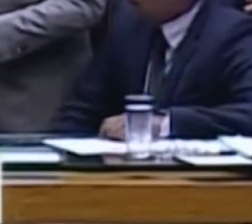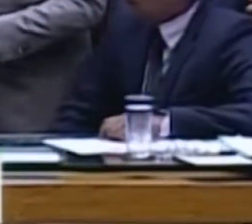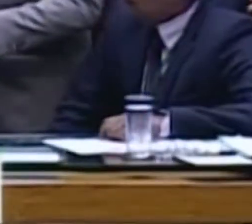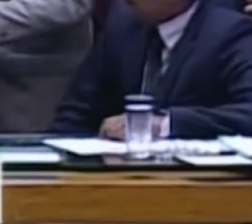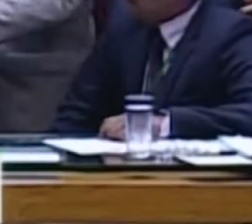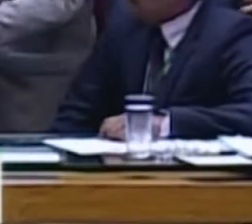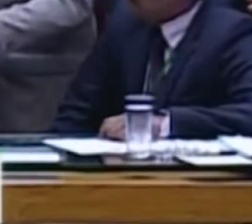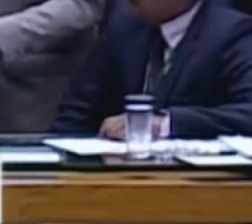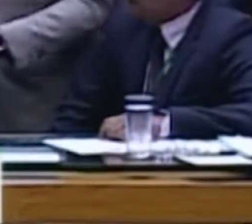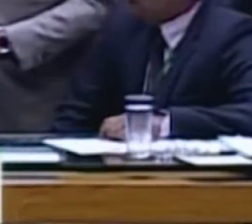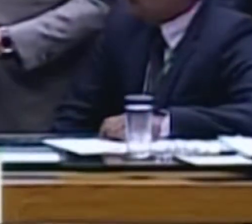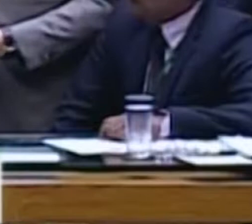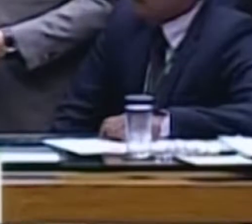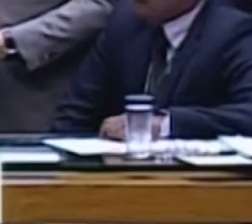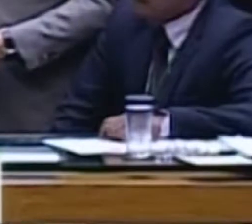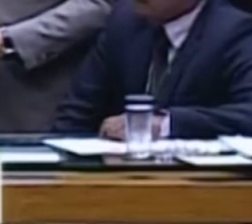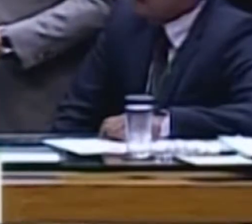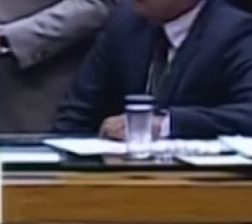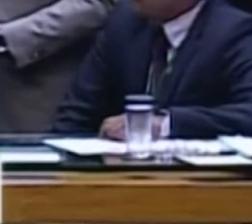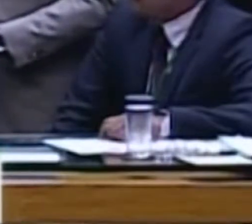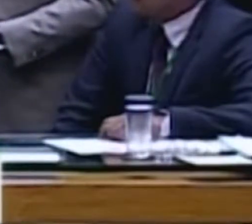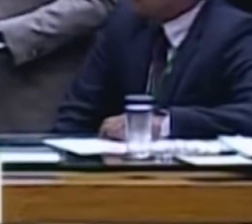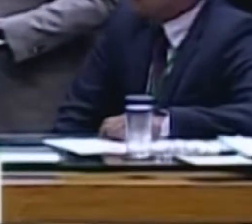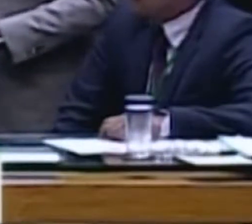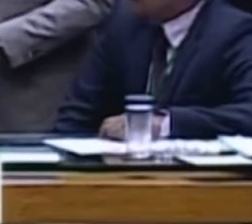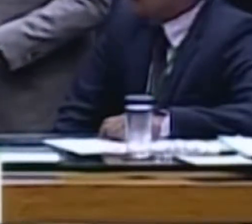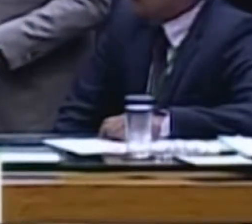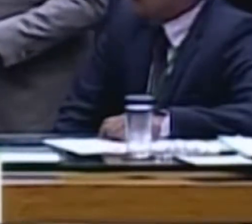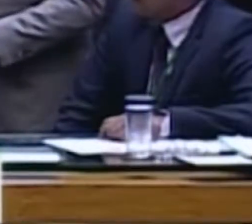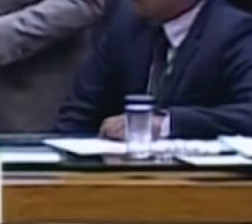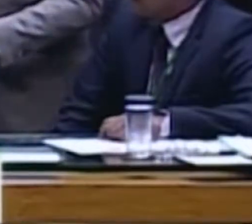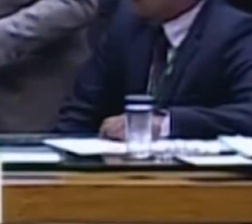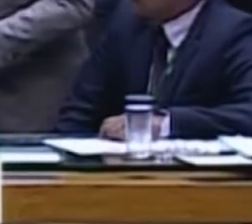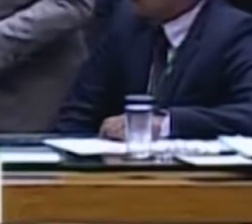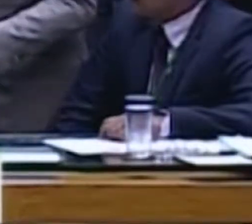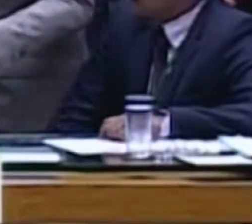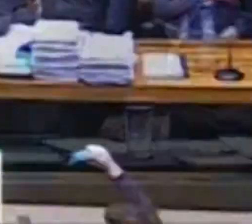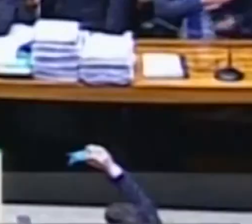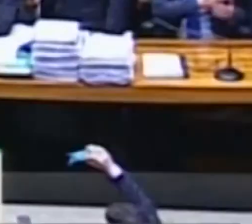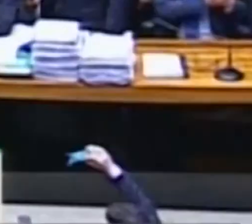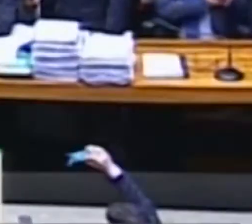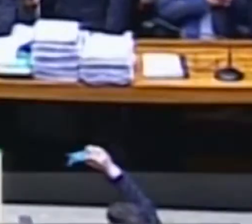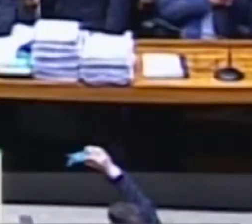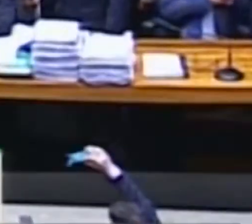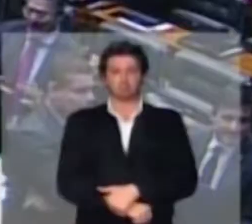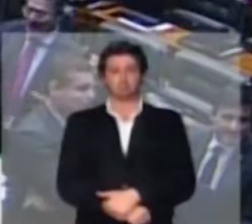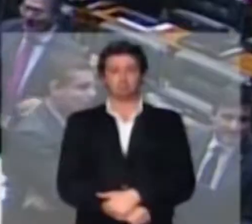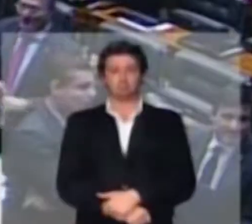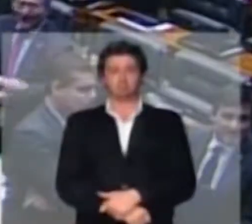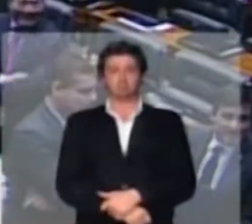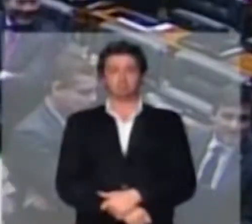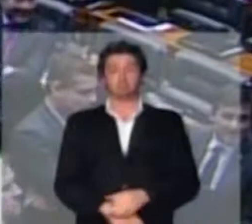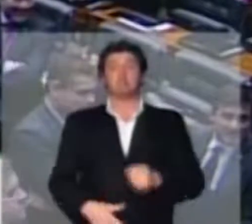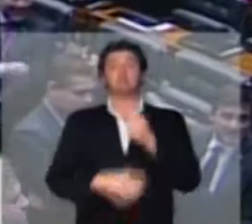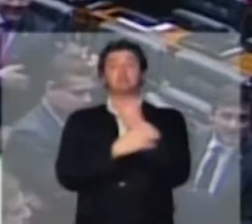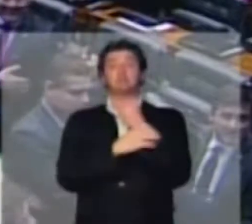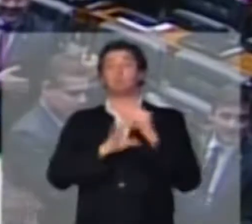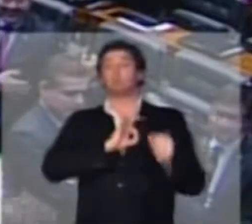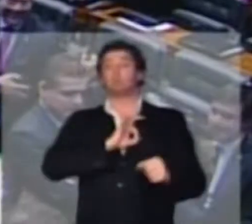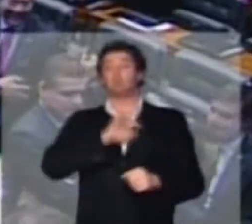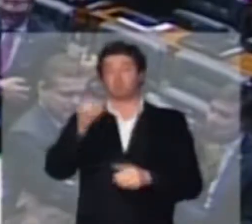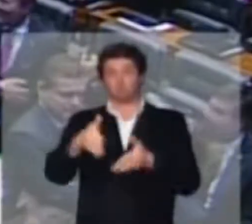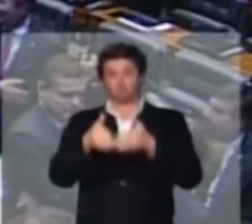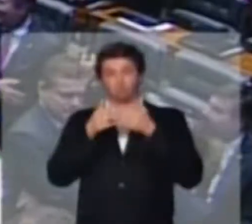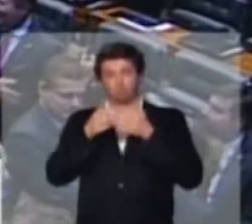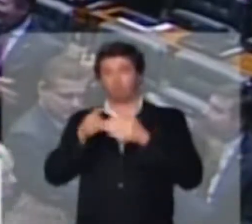si los procedimientos de juicio político contra la presidenta Dilma Rousseff serán votados por el organismo completo. La indignación estalló después